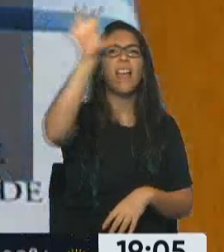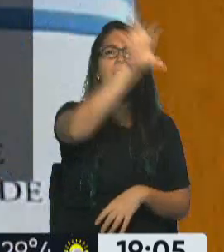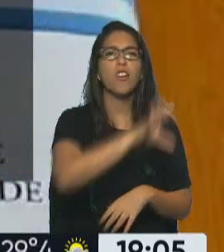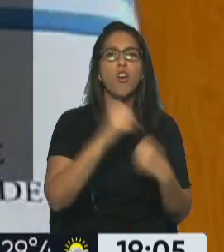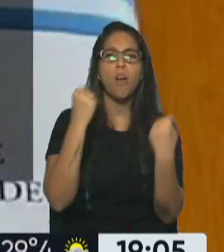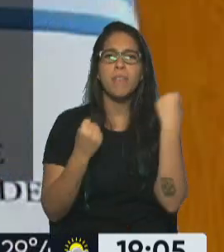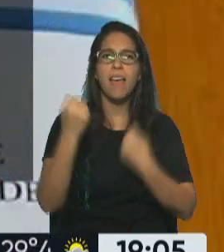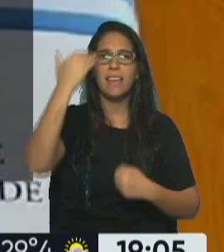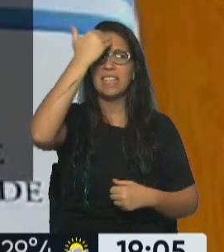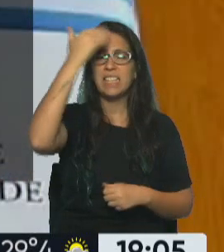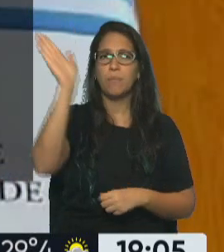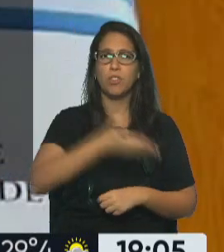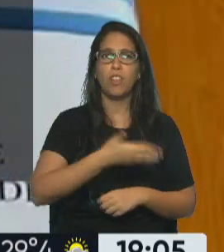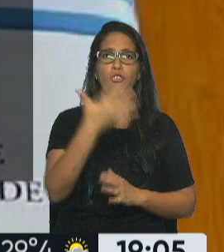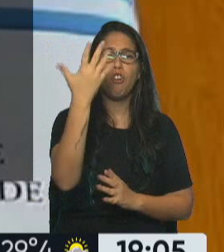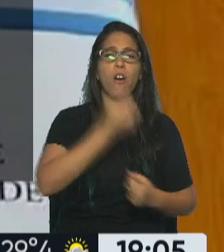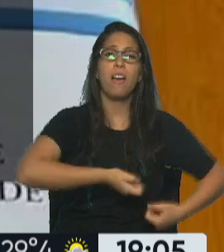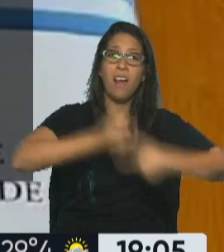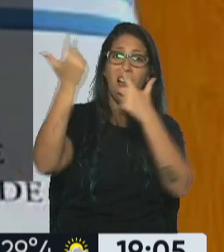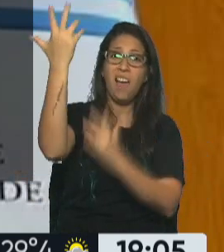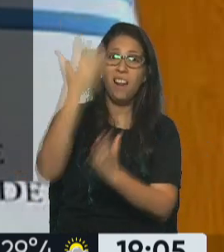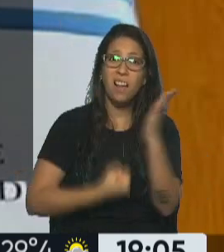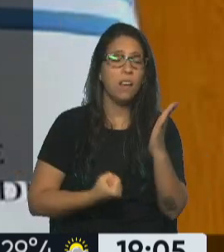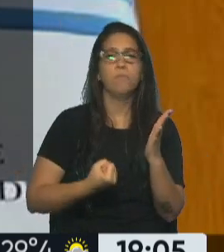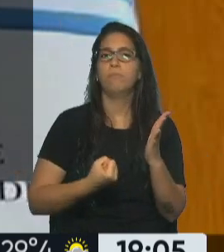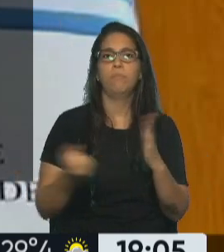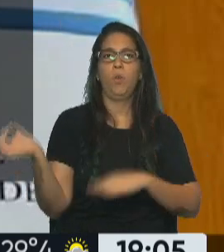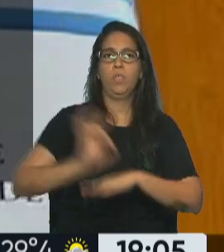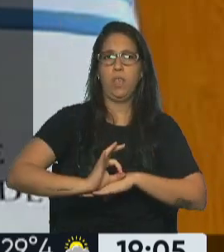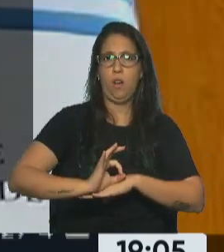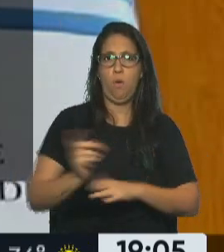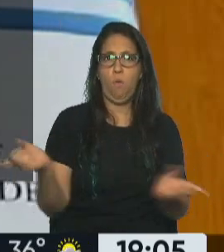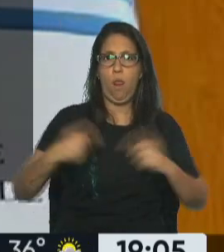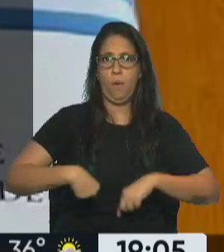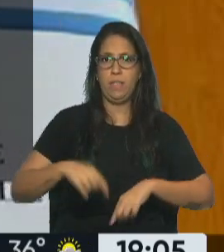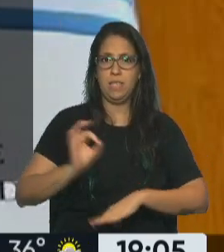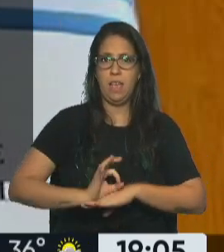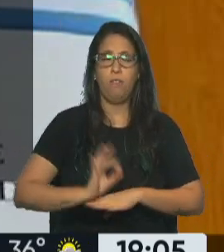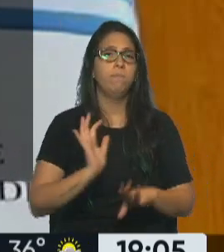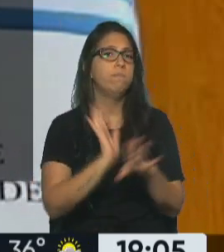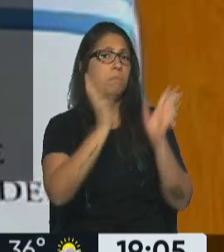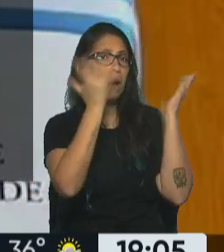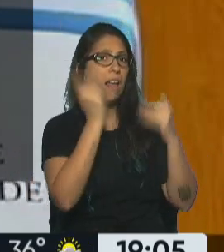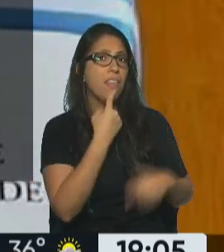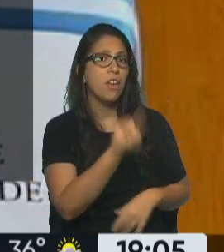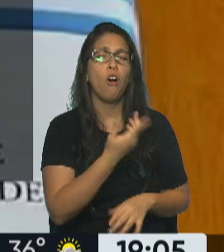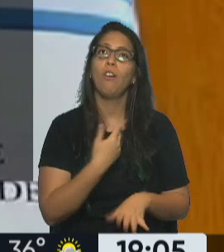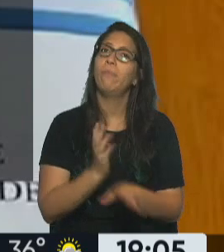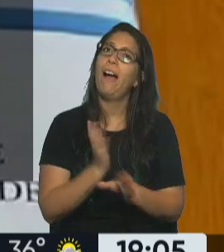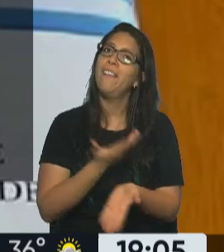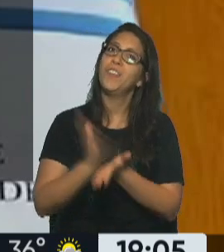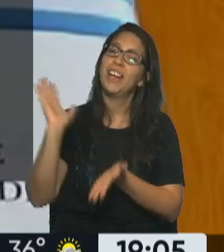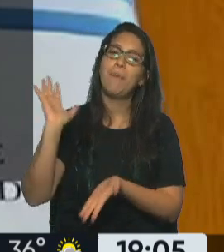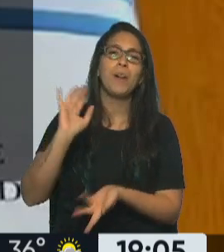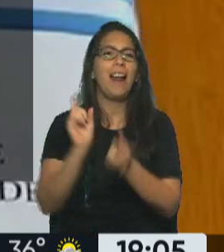subían a 15% las pretensiones a las exportaciones marcha atrás vuelven a cero como est afuera afuera